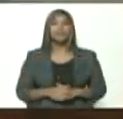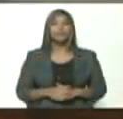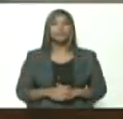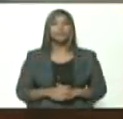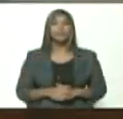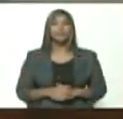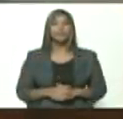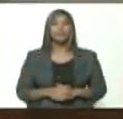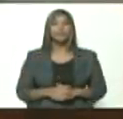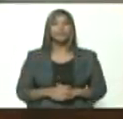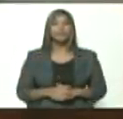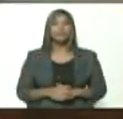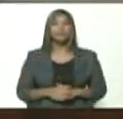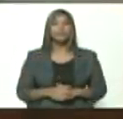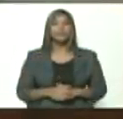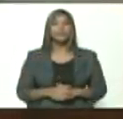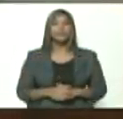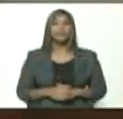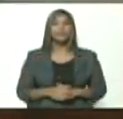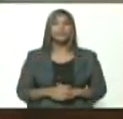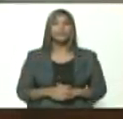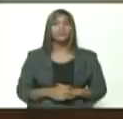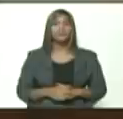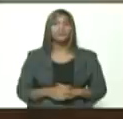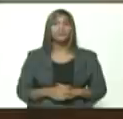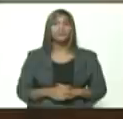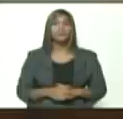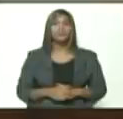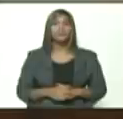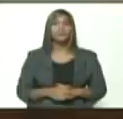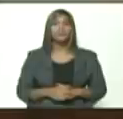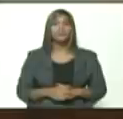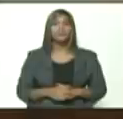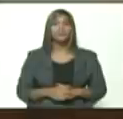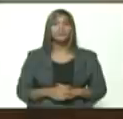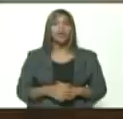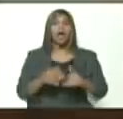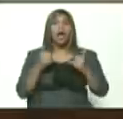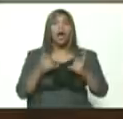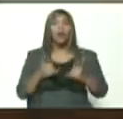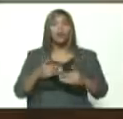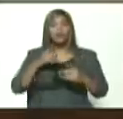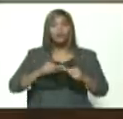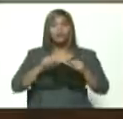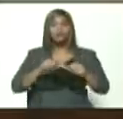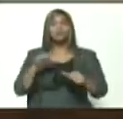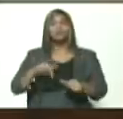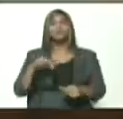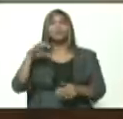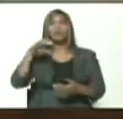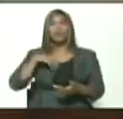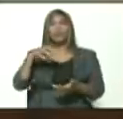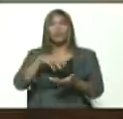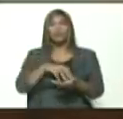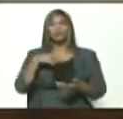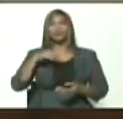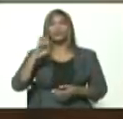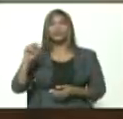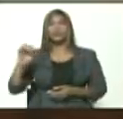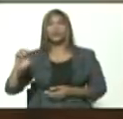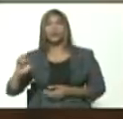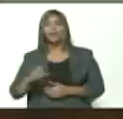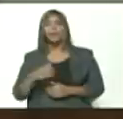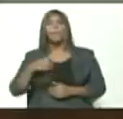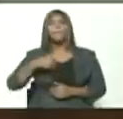elecciones municipales y elecciones de consejos legislativos. Por supuesto, nosotros vamos a continuar en la sede del Consejo Nacional Electoral y en